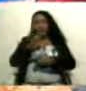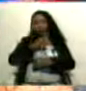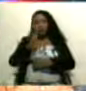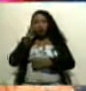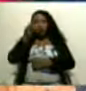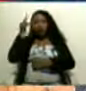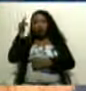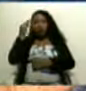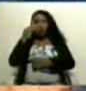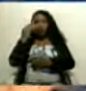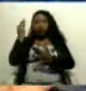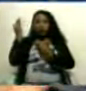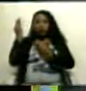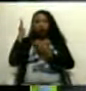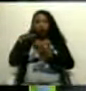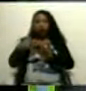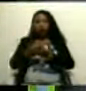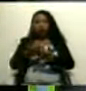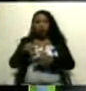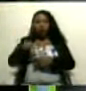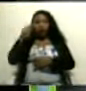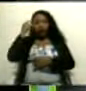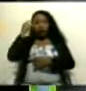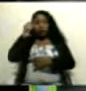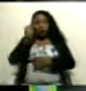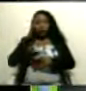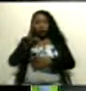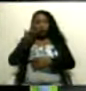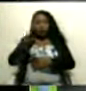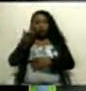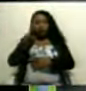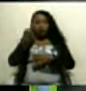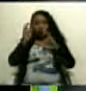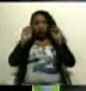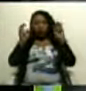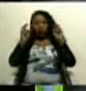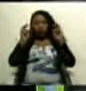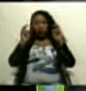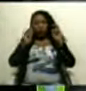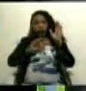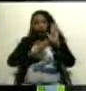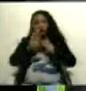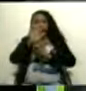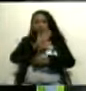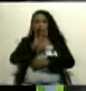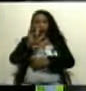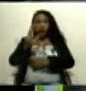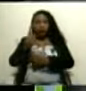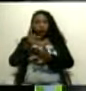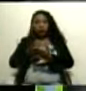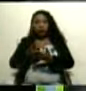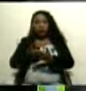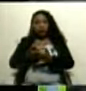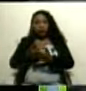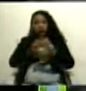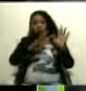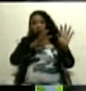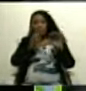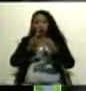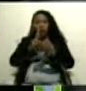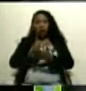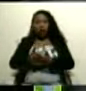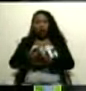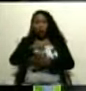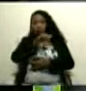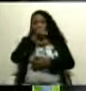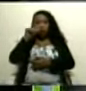Francia. Llegamos a la fecha con esta importante incautación a superar las 51 toneladas, más de 900 kilos de drogas